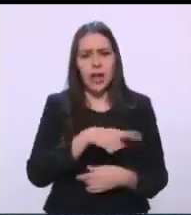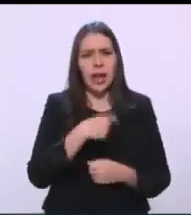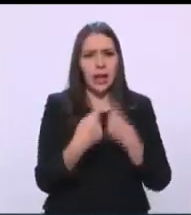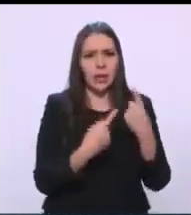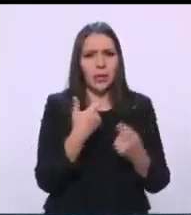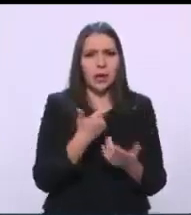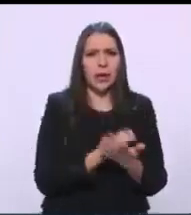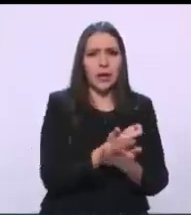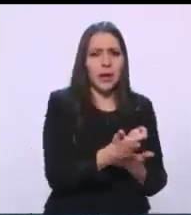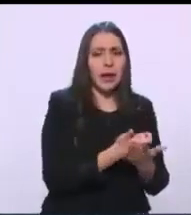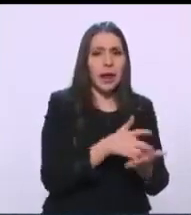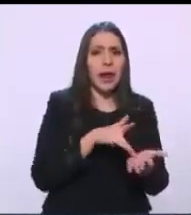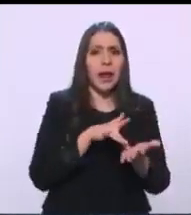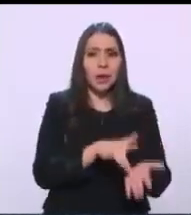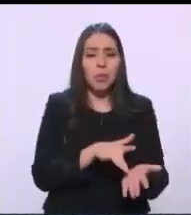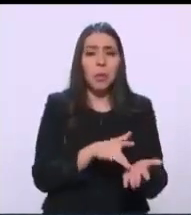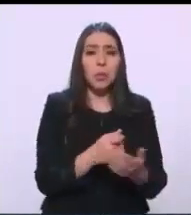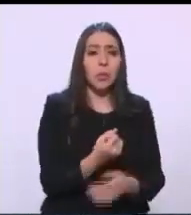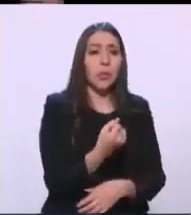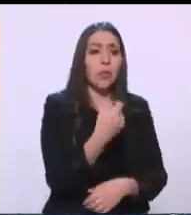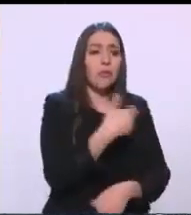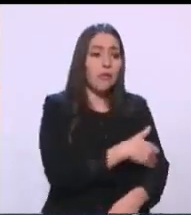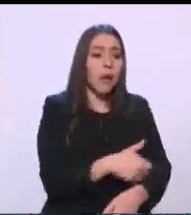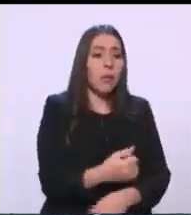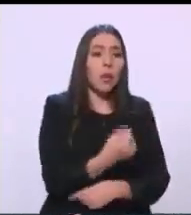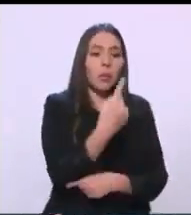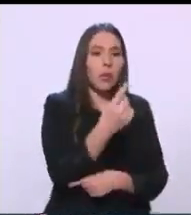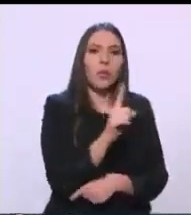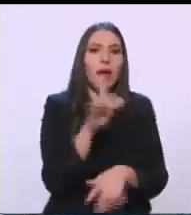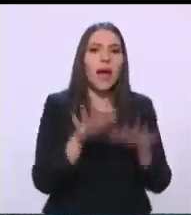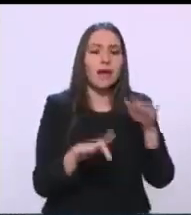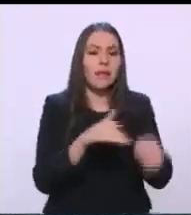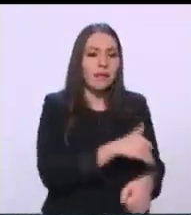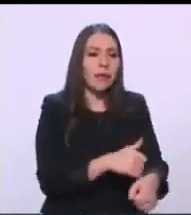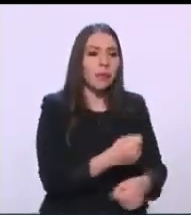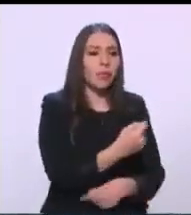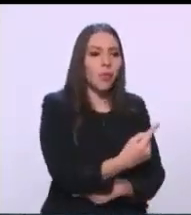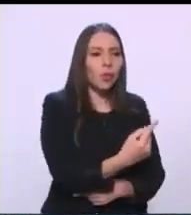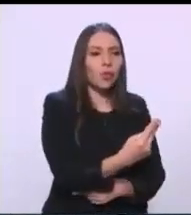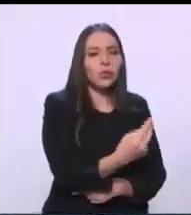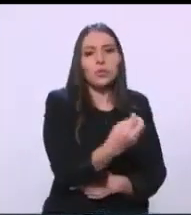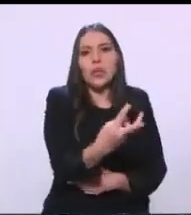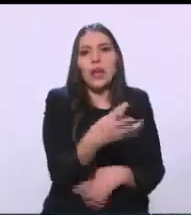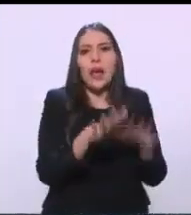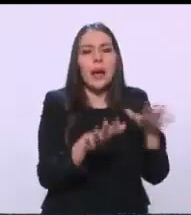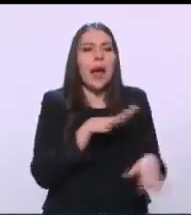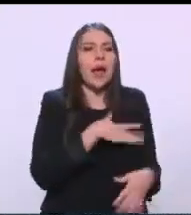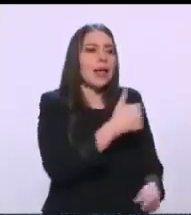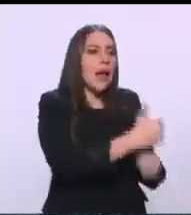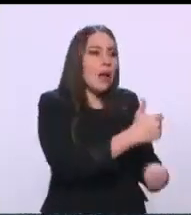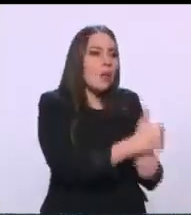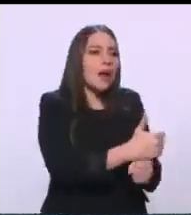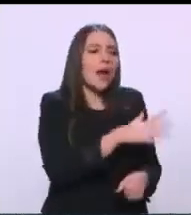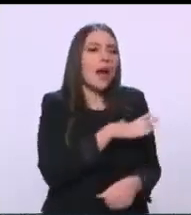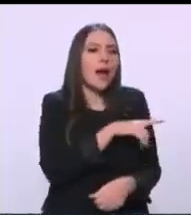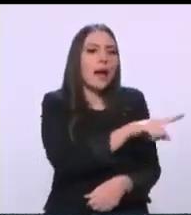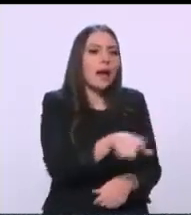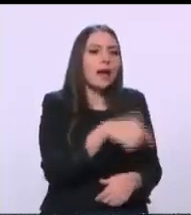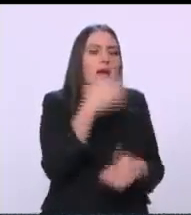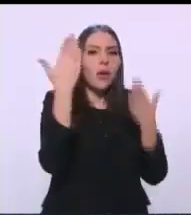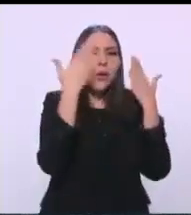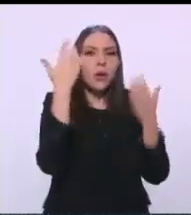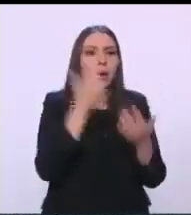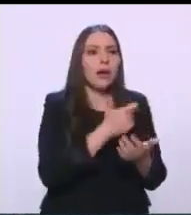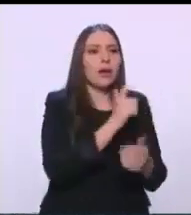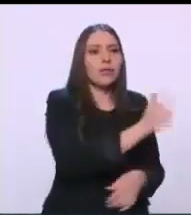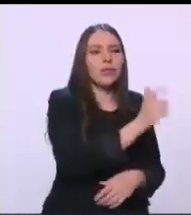no solamente uno, sino hasta 2 o 3, porque están los abuelitos, están los estudiantes. Y esto me parece que es una nueva correlación